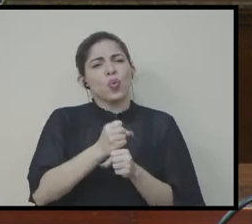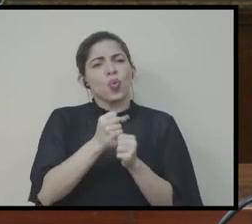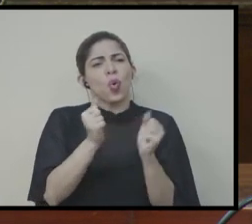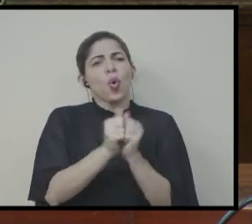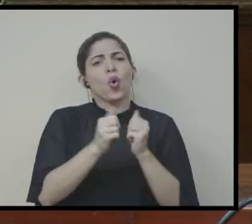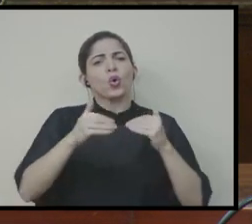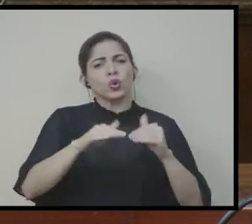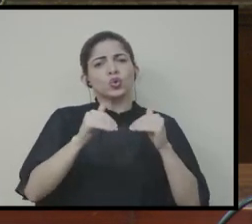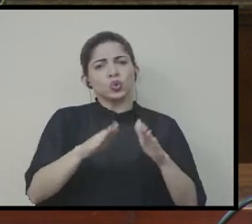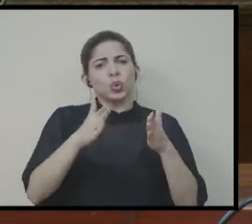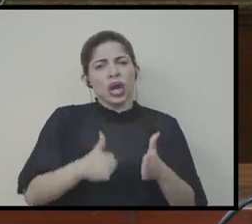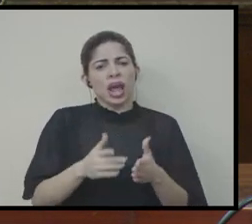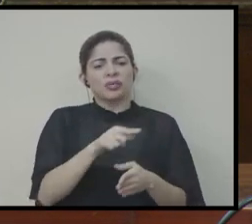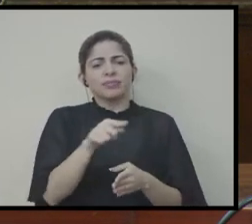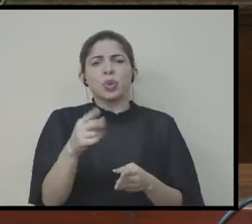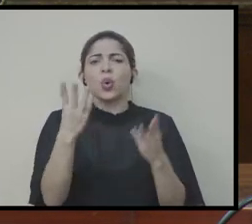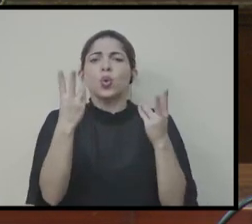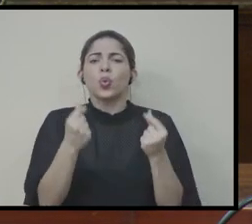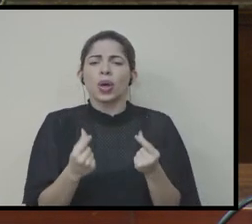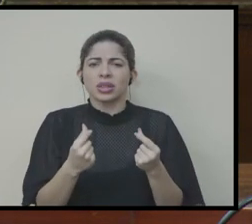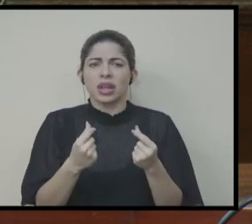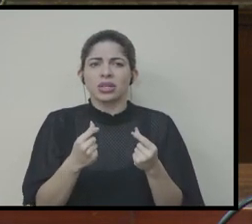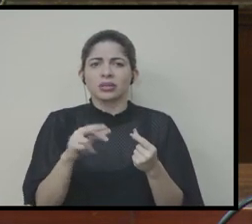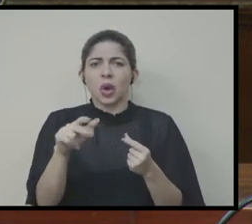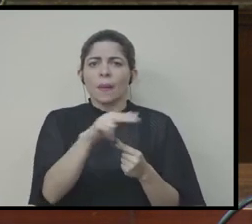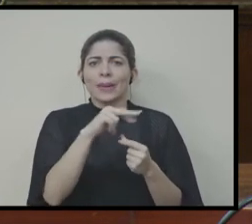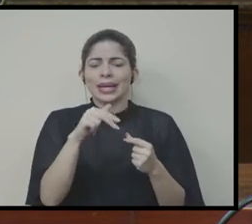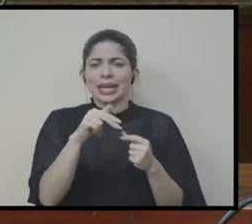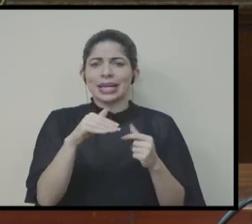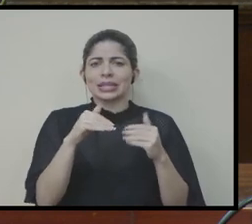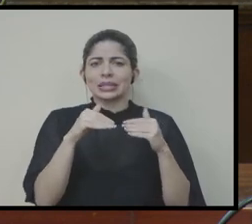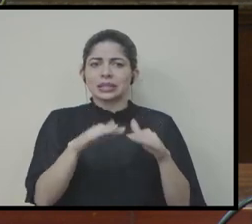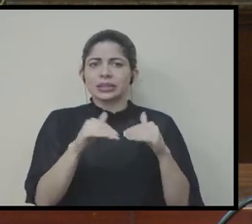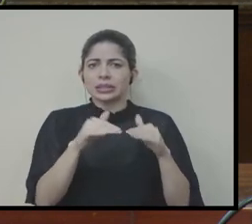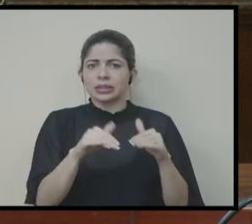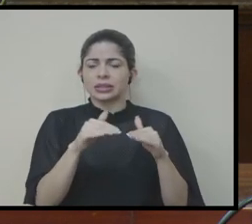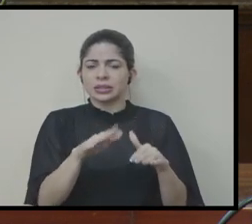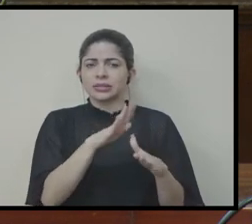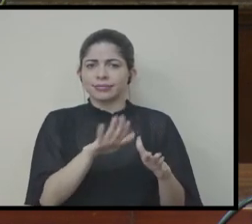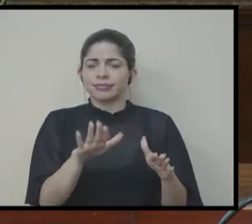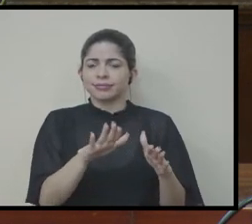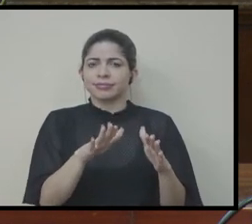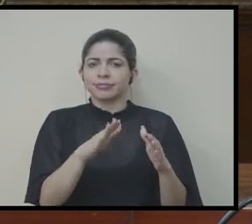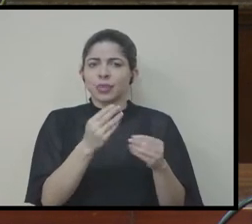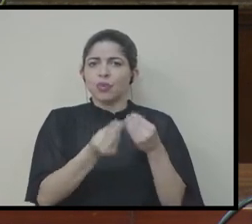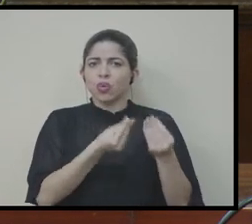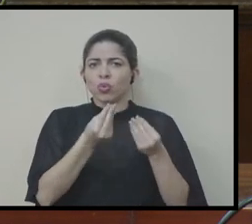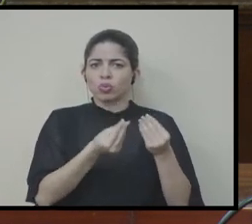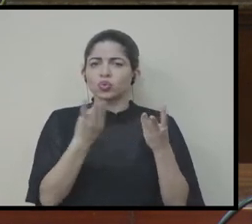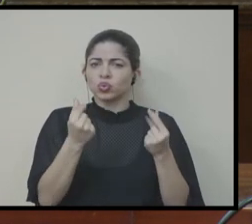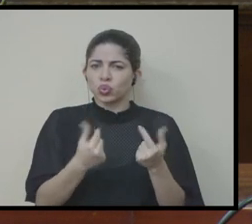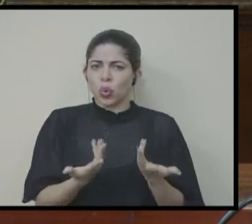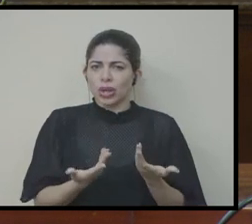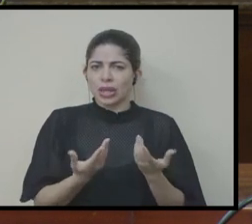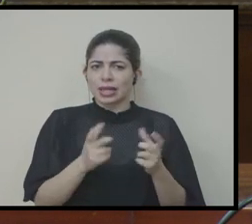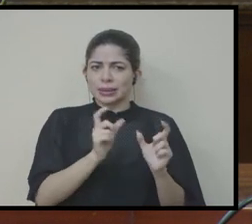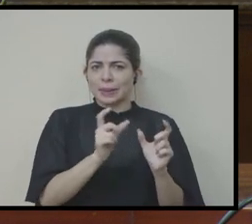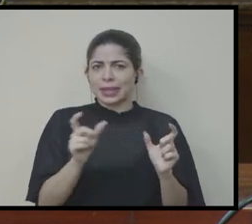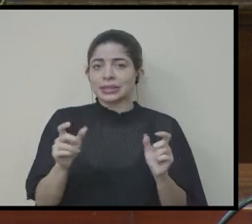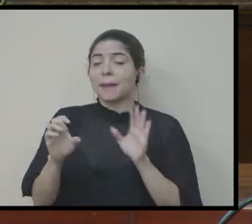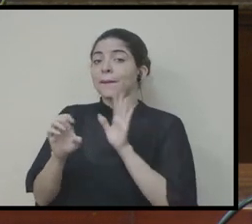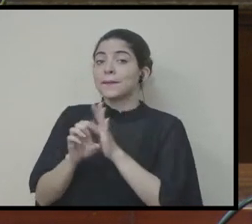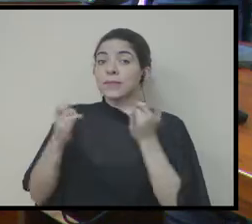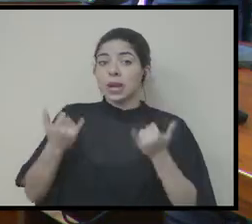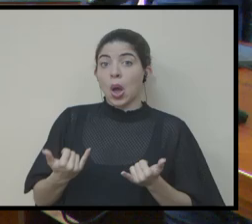las costureras? ¿Cuántas compañeras son las que están en la parte de la producción de las piezas? Por